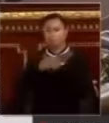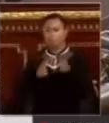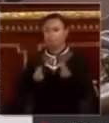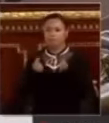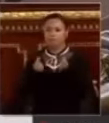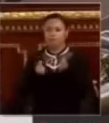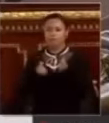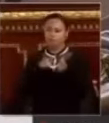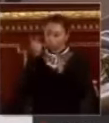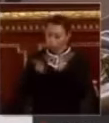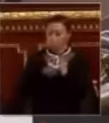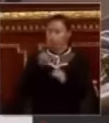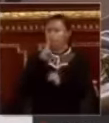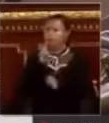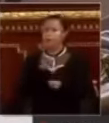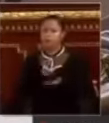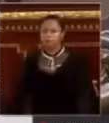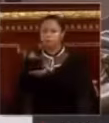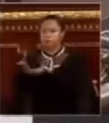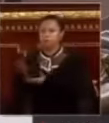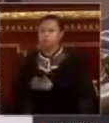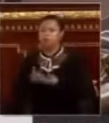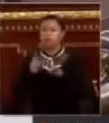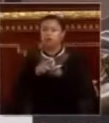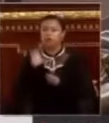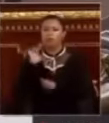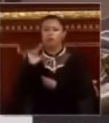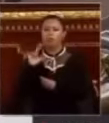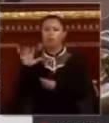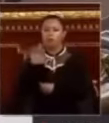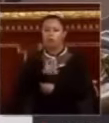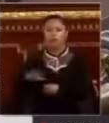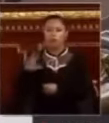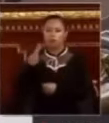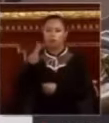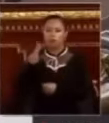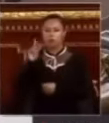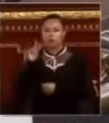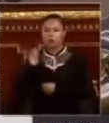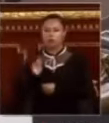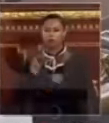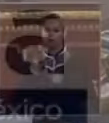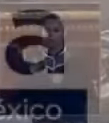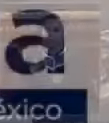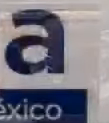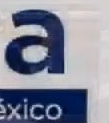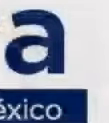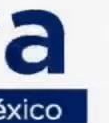inmediata el suministro de agua en la colonia Prado Churubusco. Es cuanto, diputada presidenta.